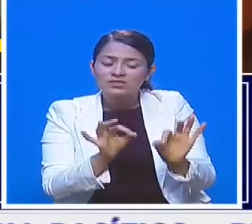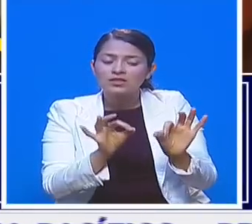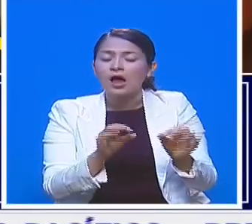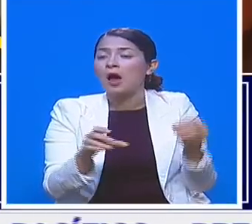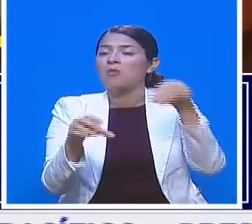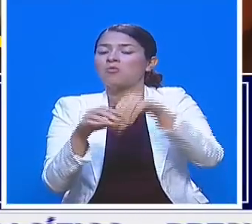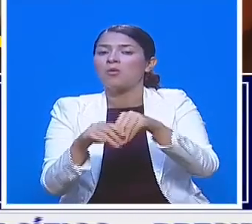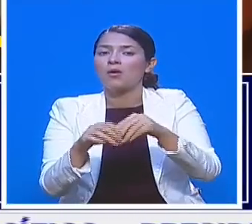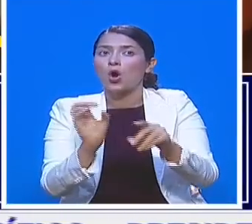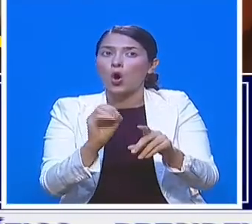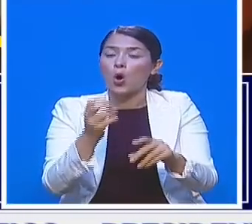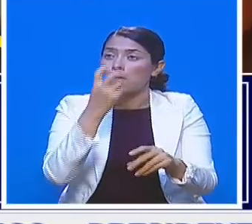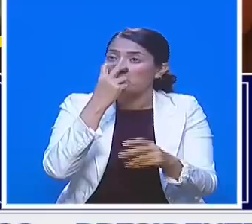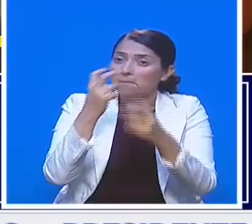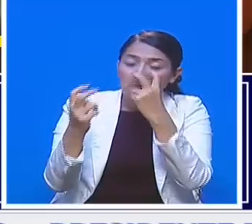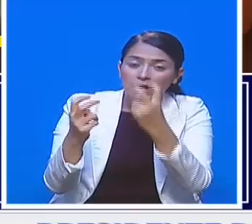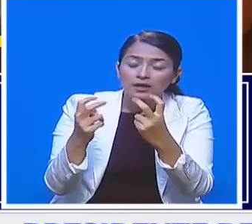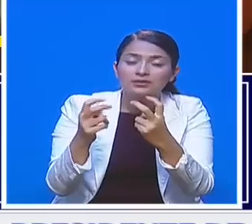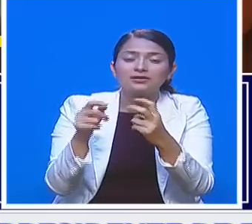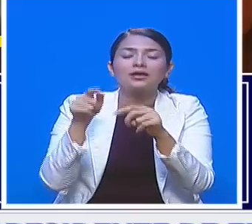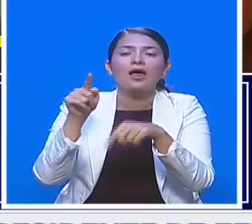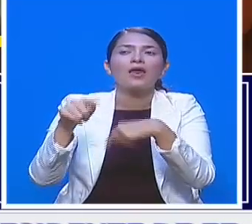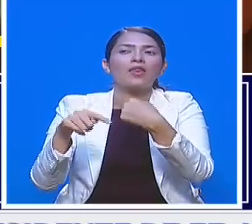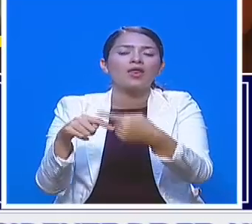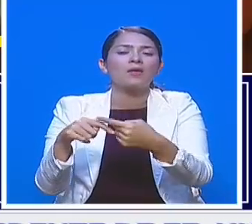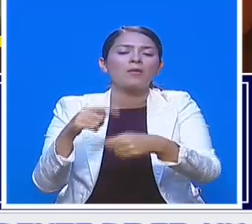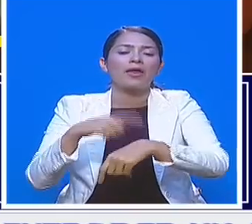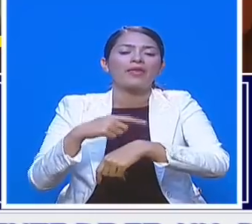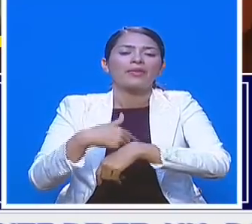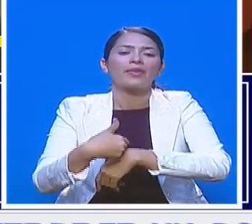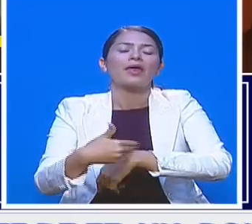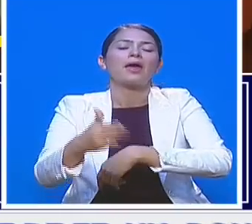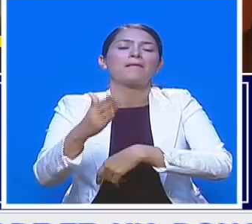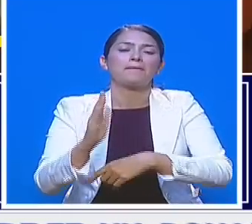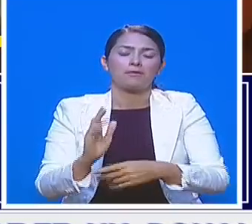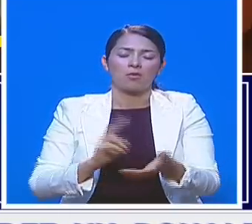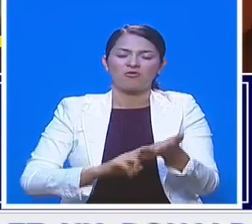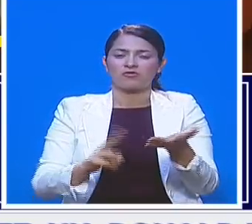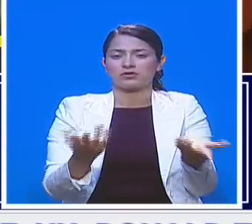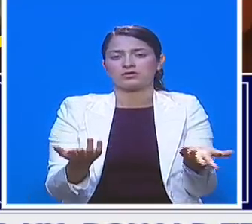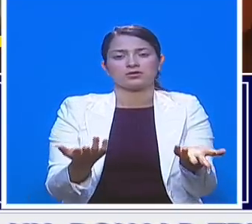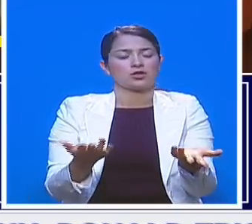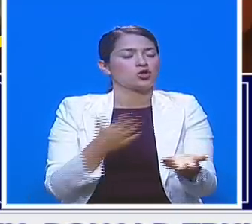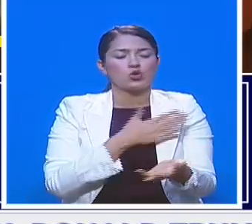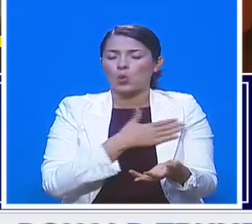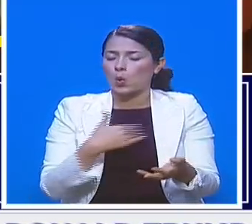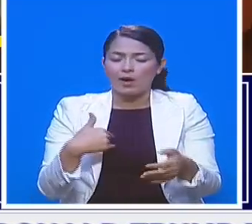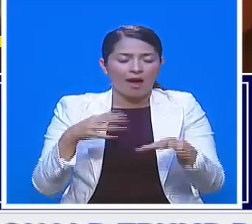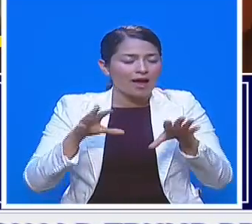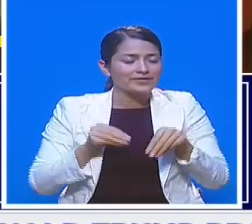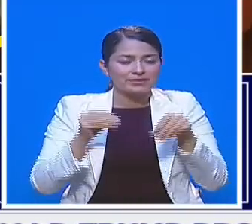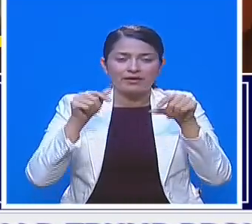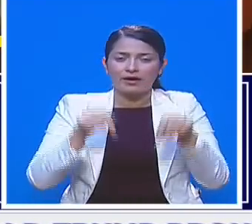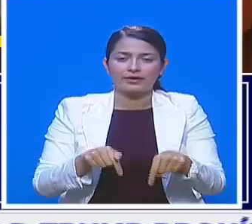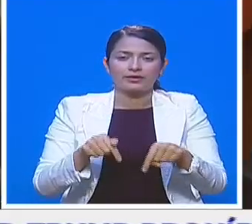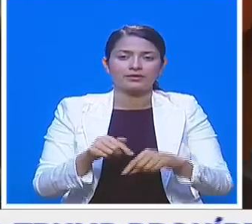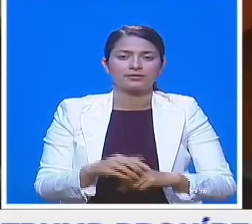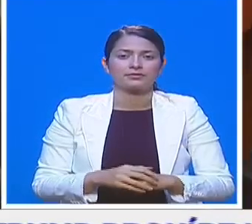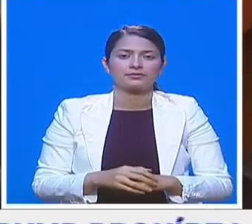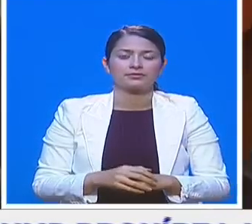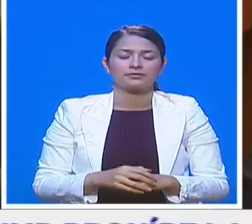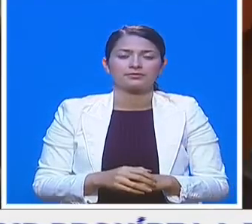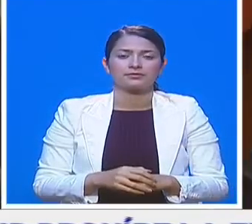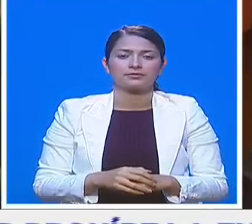aquí como visitantes temporales y rebasan el plazo de sus visas. No los queremos.